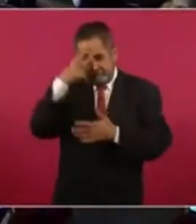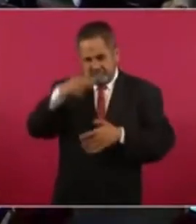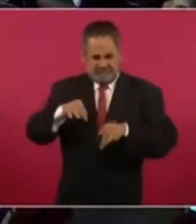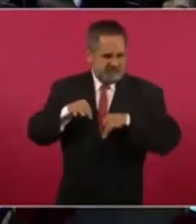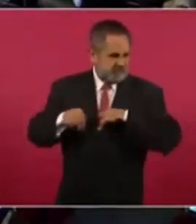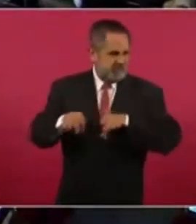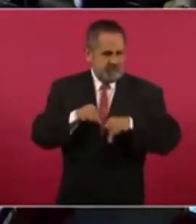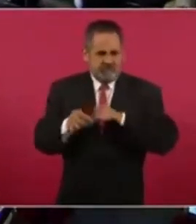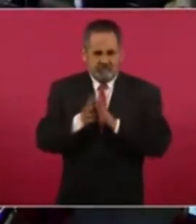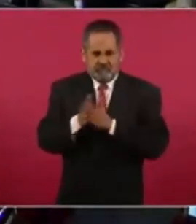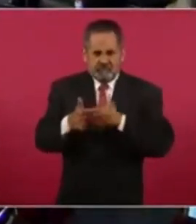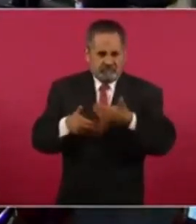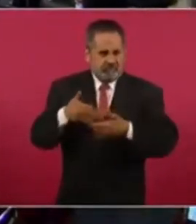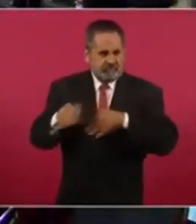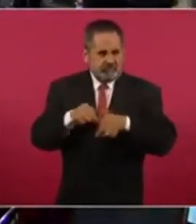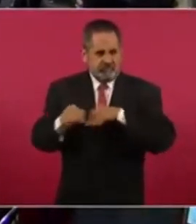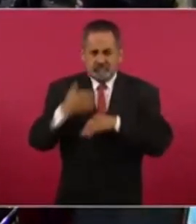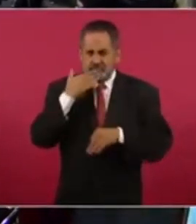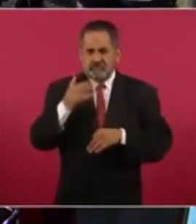trabajador.